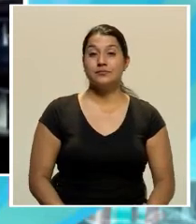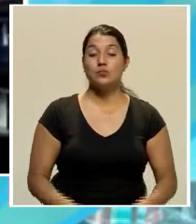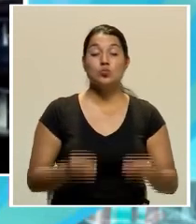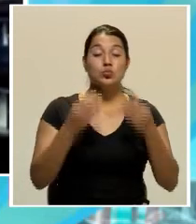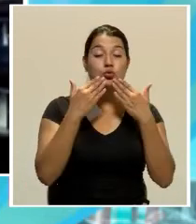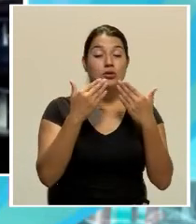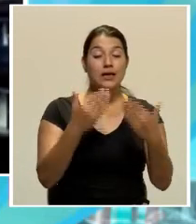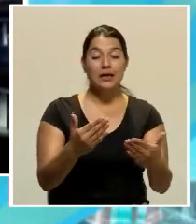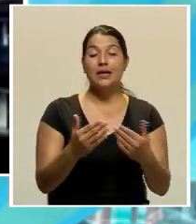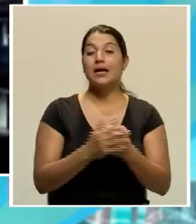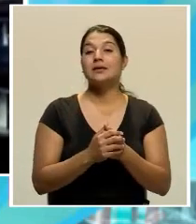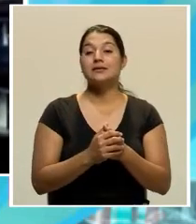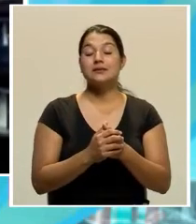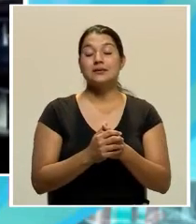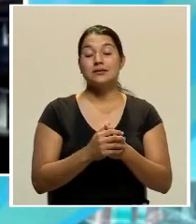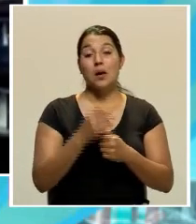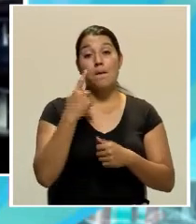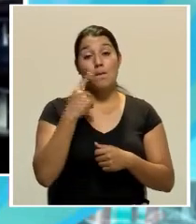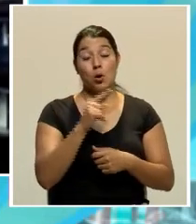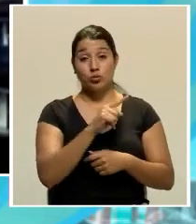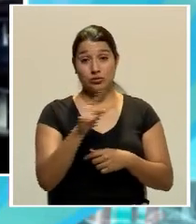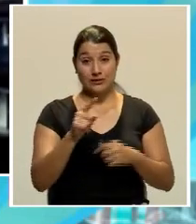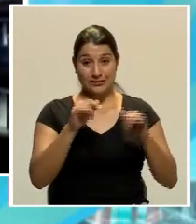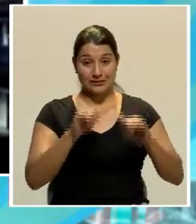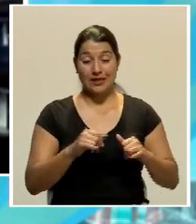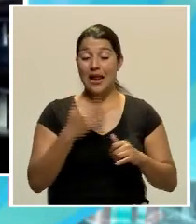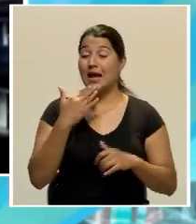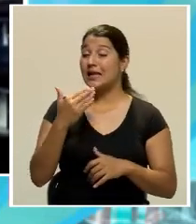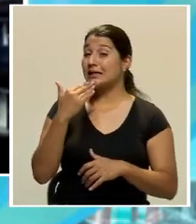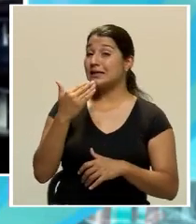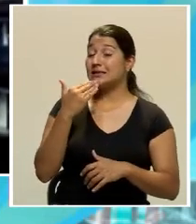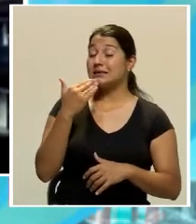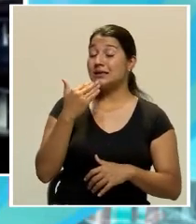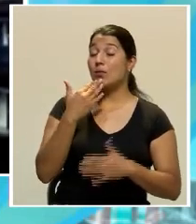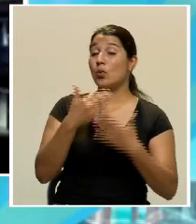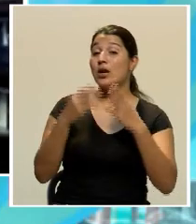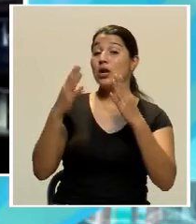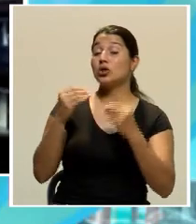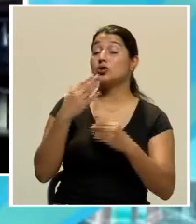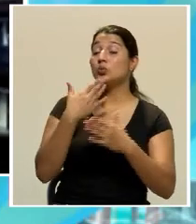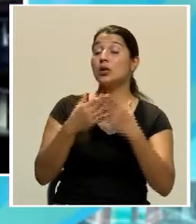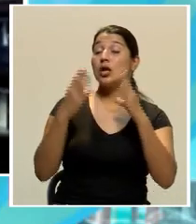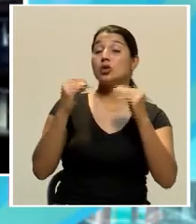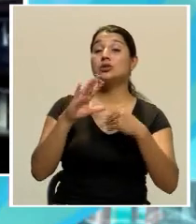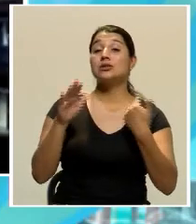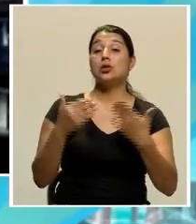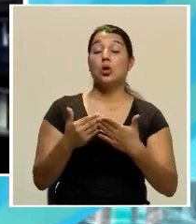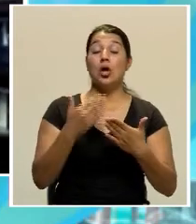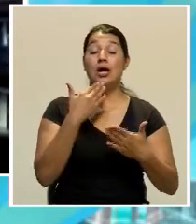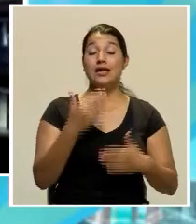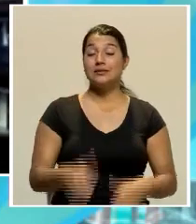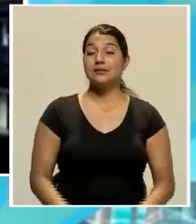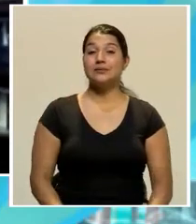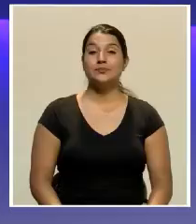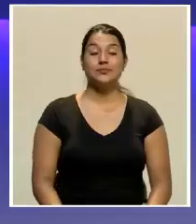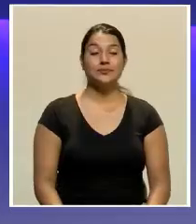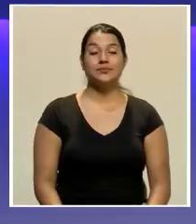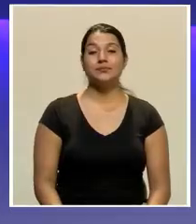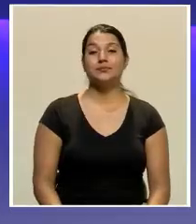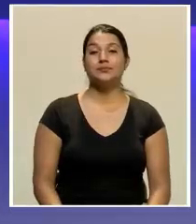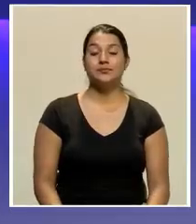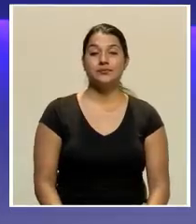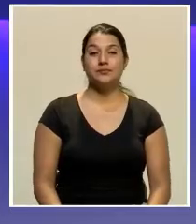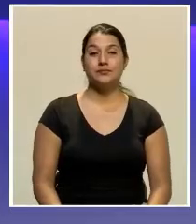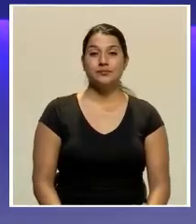Eterna gratitud. Muchas gracias. Gracias. Por estar. Gracias, Ernesto. Hasta luego. Buenas noches. Buenas noches a todos. Buenas noches.